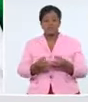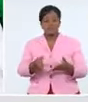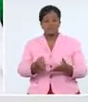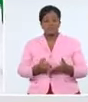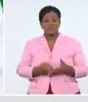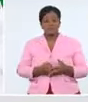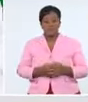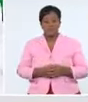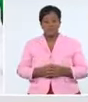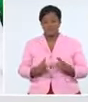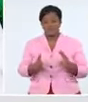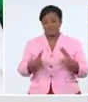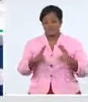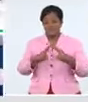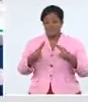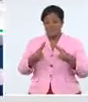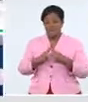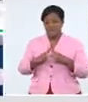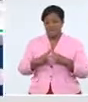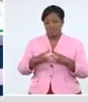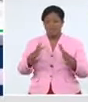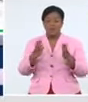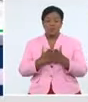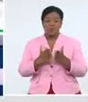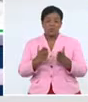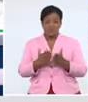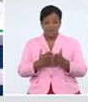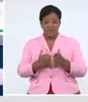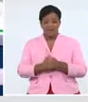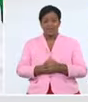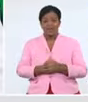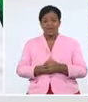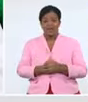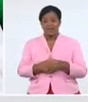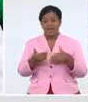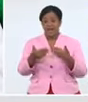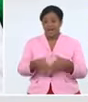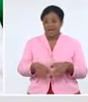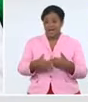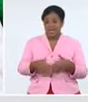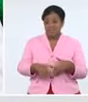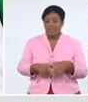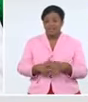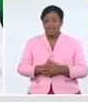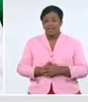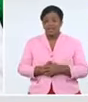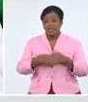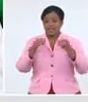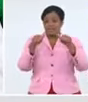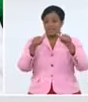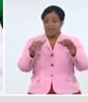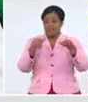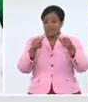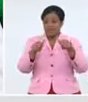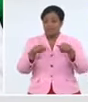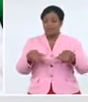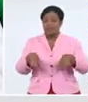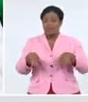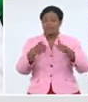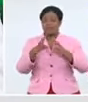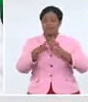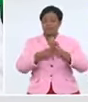las viviendas como en la escuela, en la calle, en la comunidad, en los parques, pues se cumplan las medidas